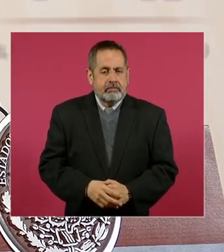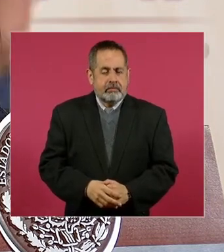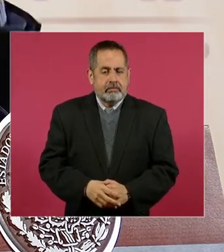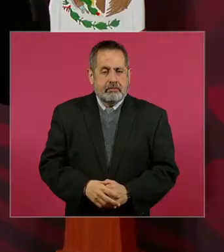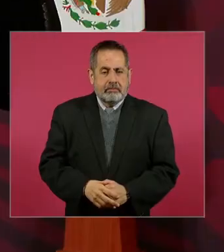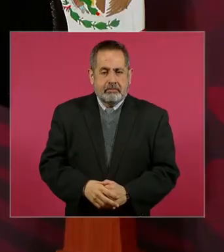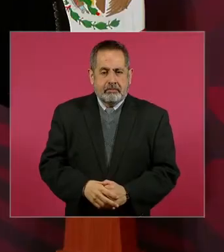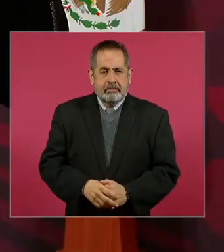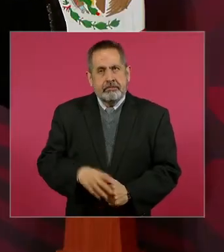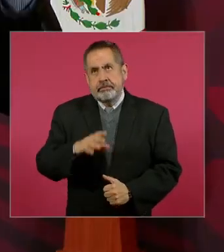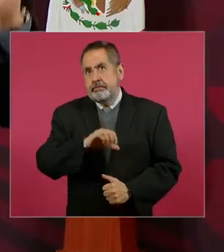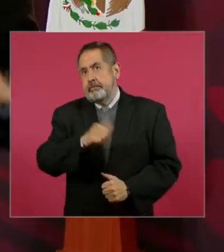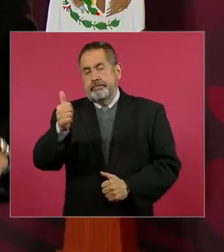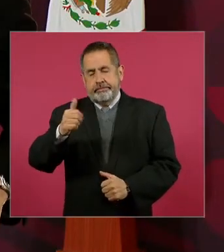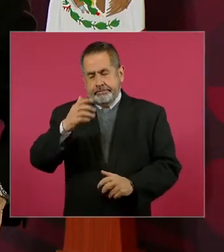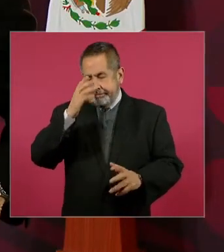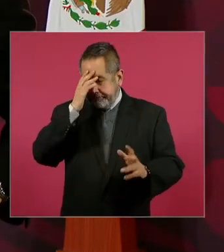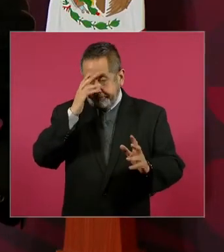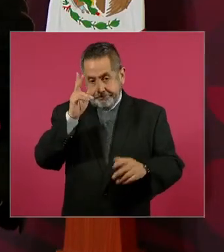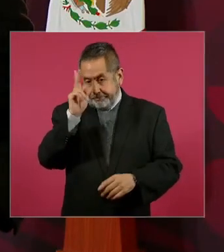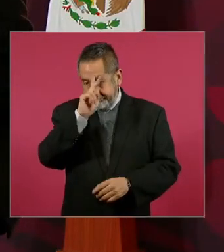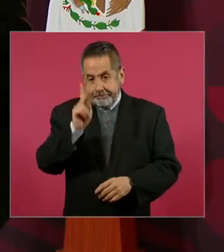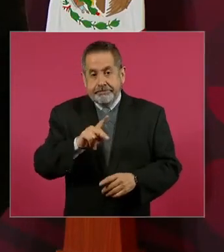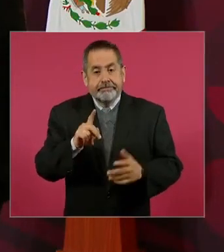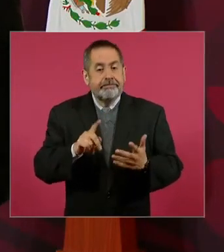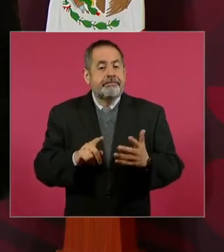Y hubo otra,